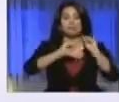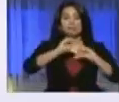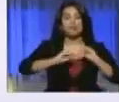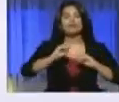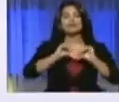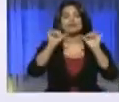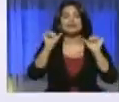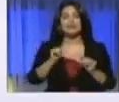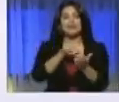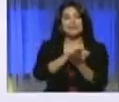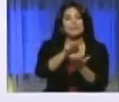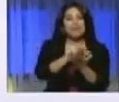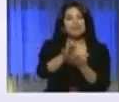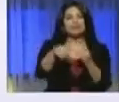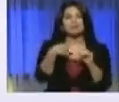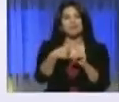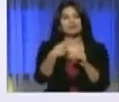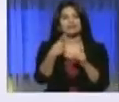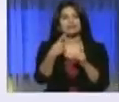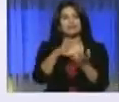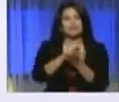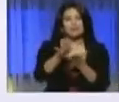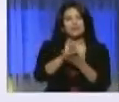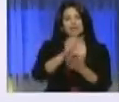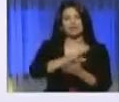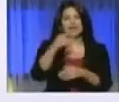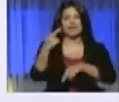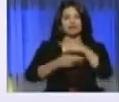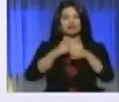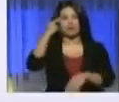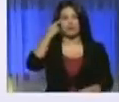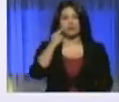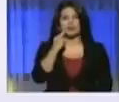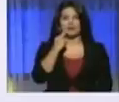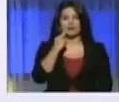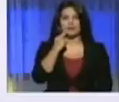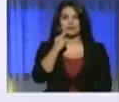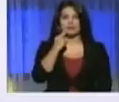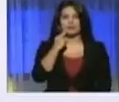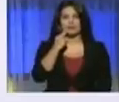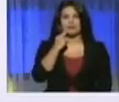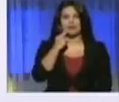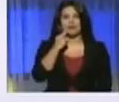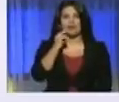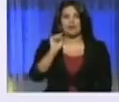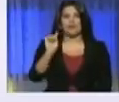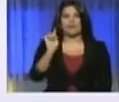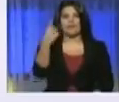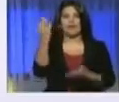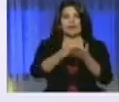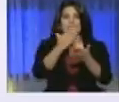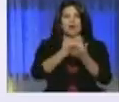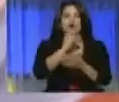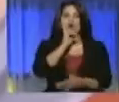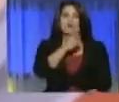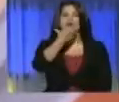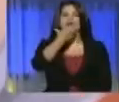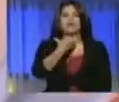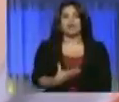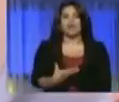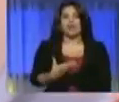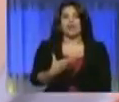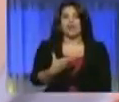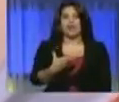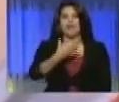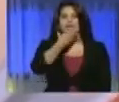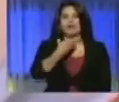imprentas y editoriales de la Revolución Bolivariana. El primer libro se llama Fidel, el